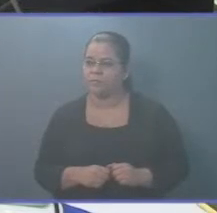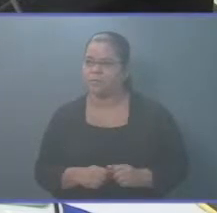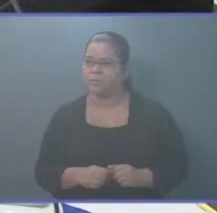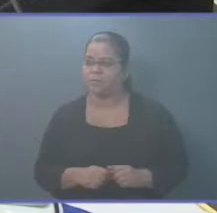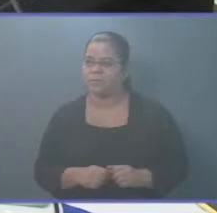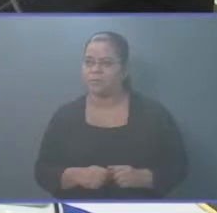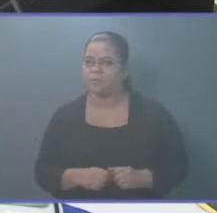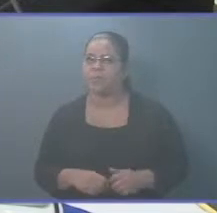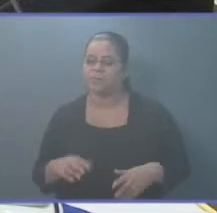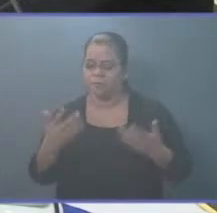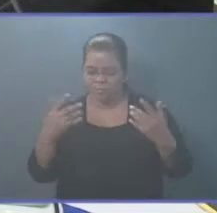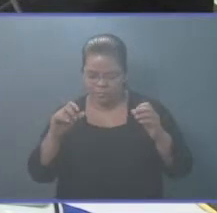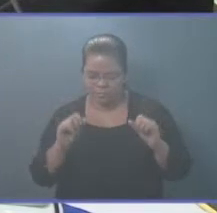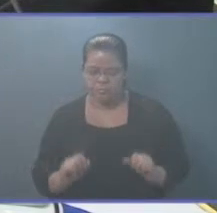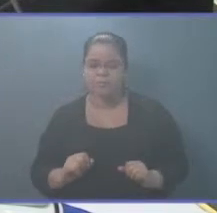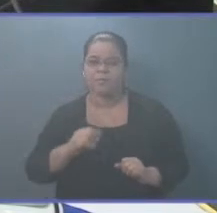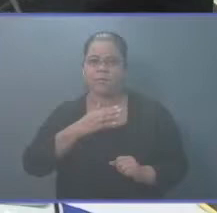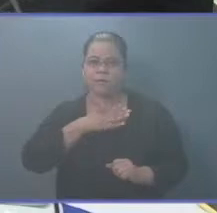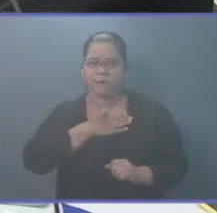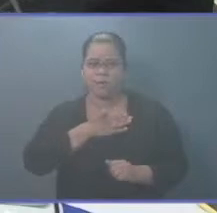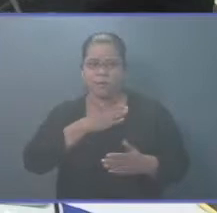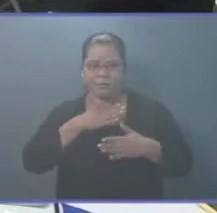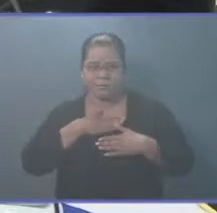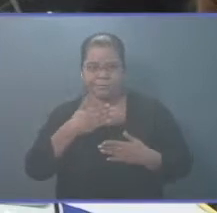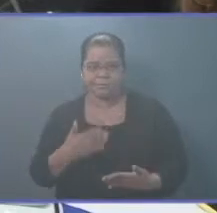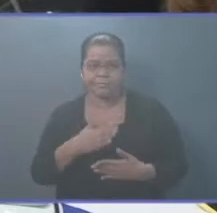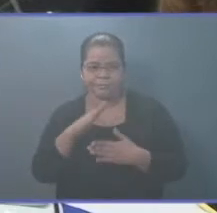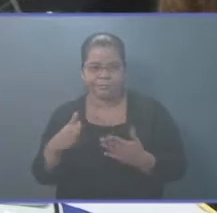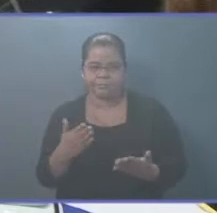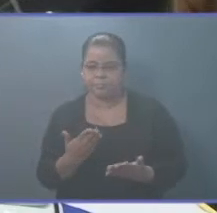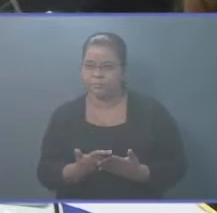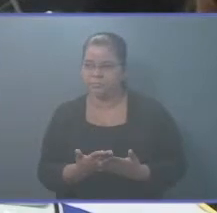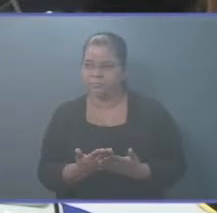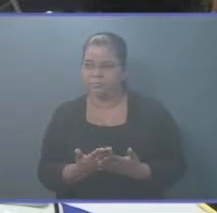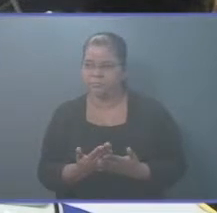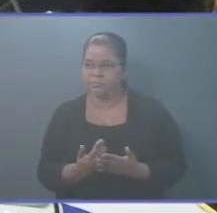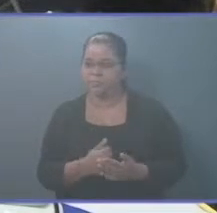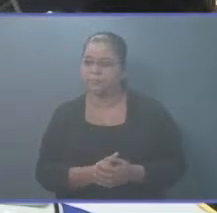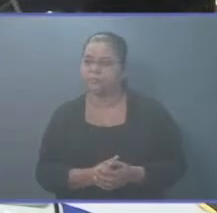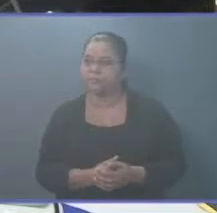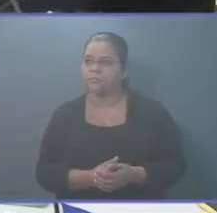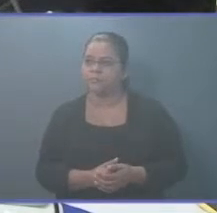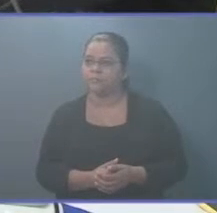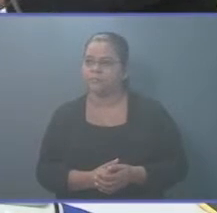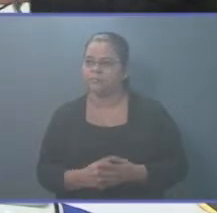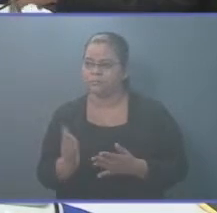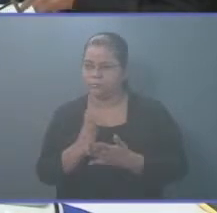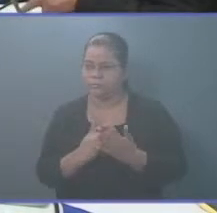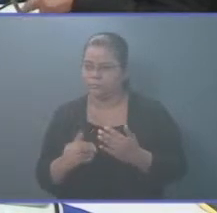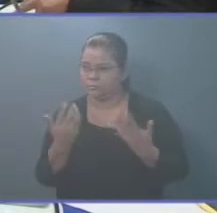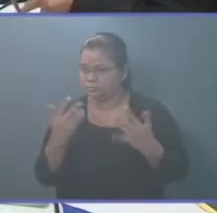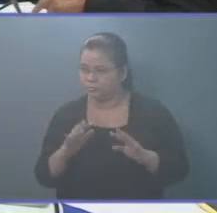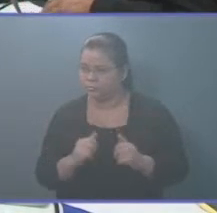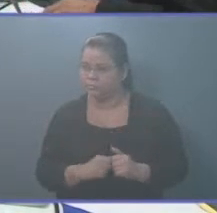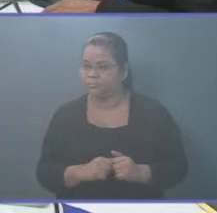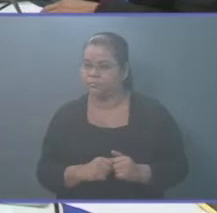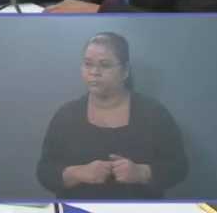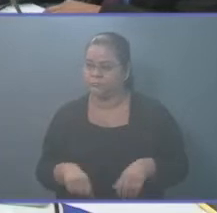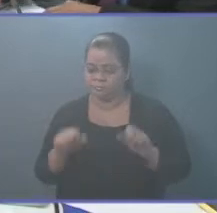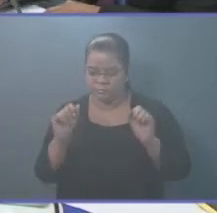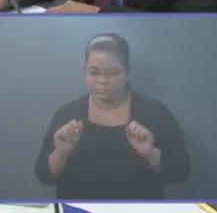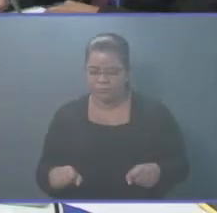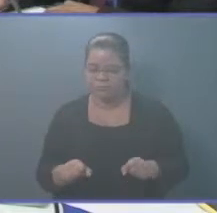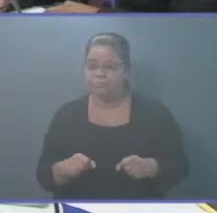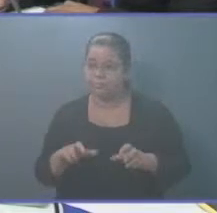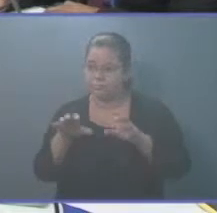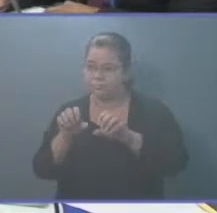de detención en flagrancia, podrá disponerse que sean incautados y lo que sigue, ¿verdad?